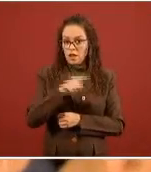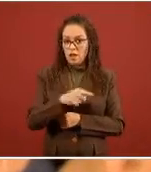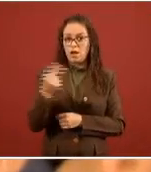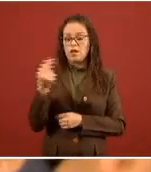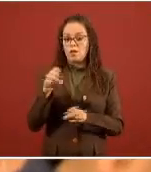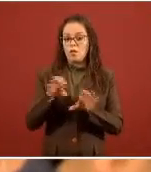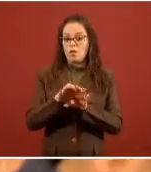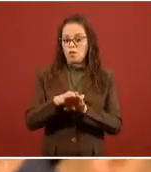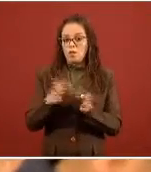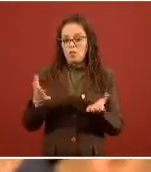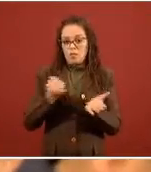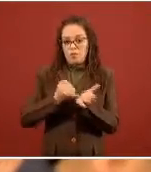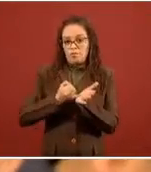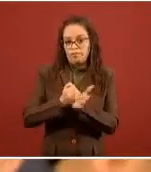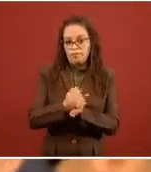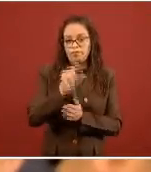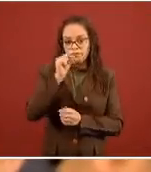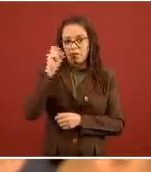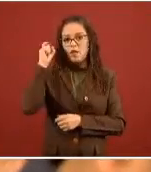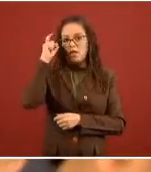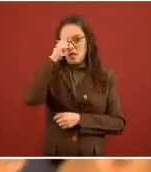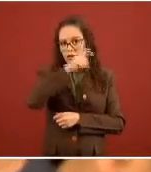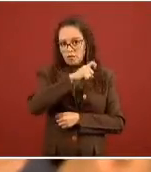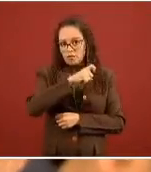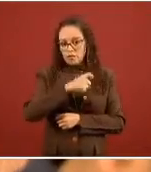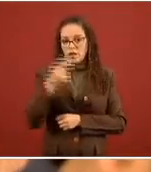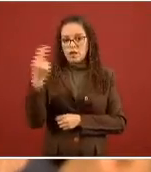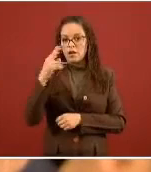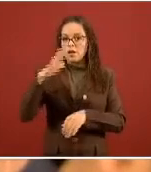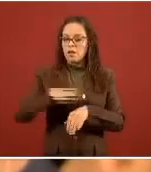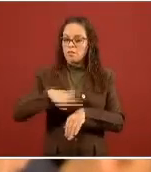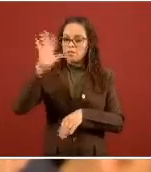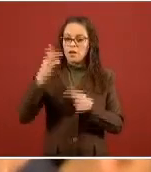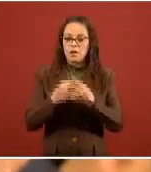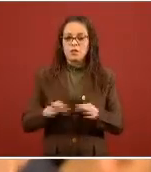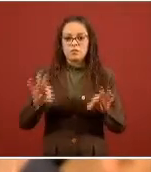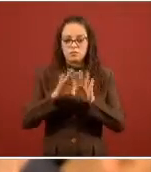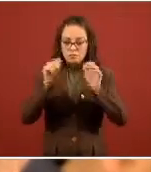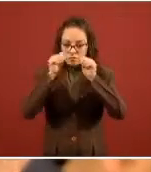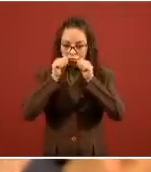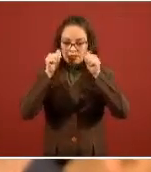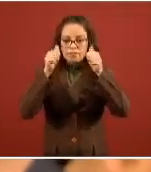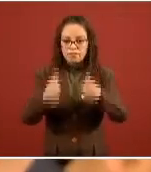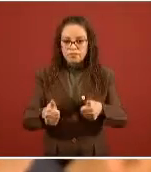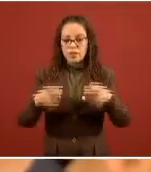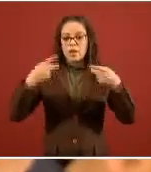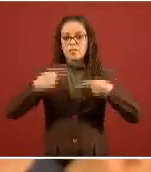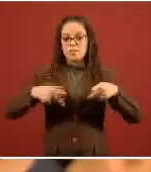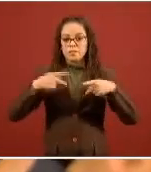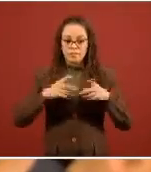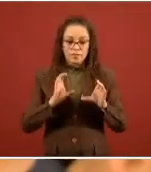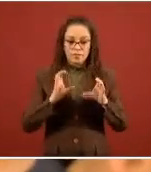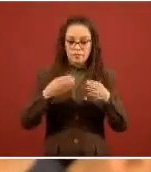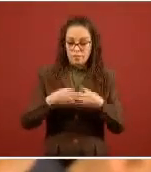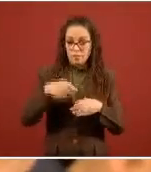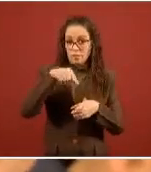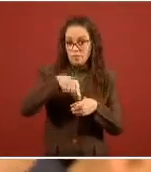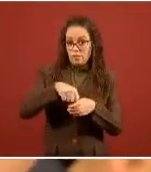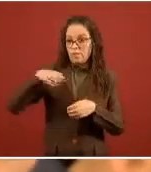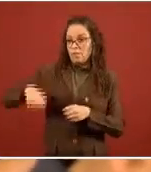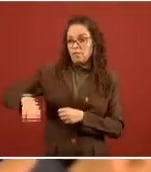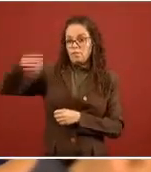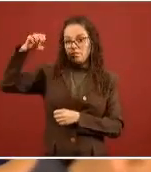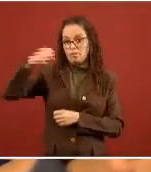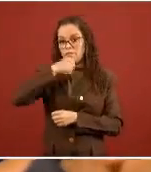difíciles, como por ejemplo el priorizar atención a un grupo de personas de mayor edad o de menor